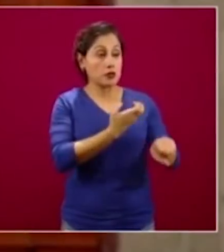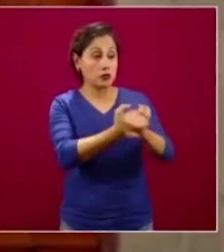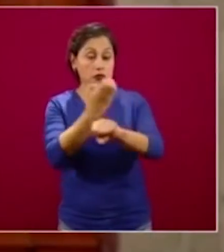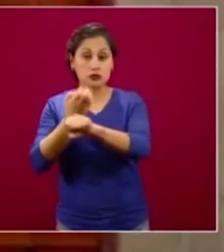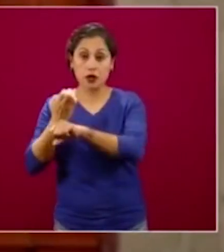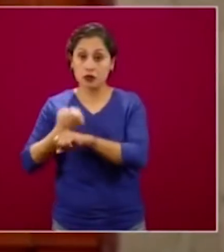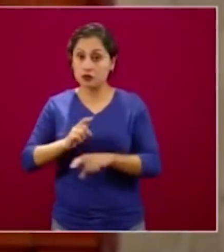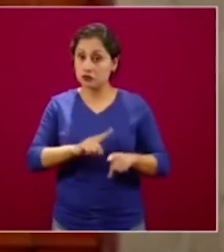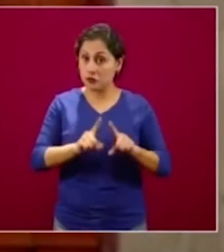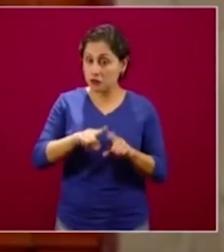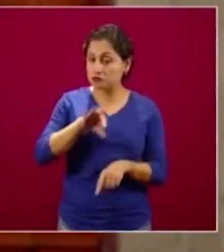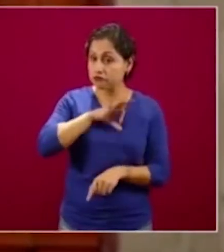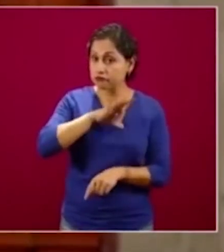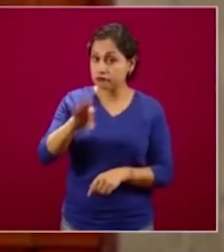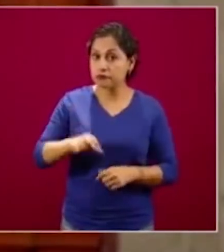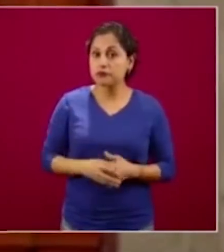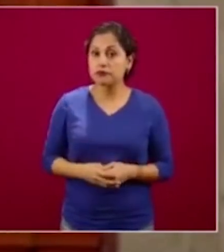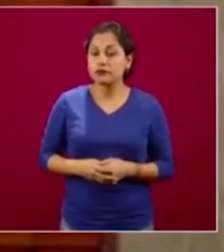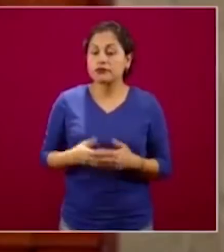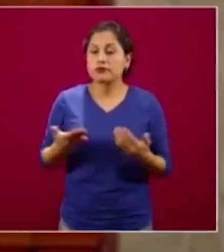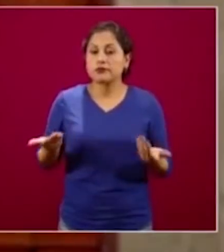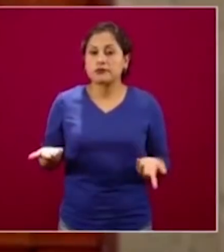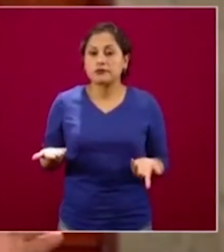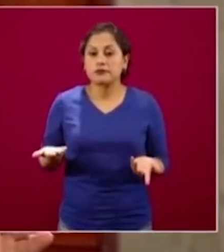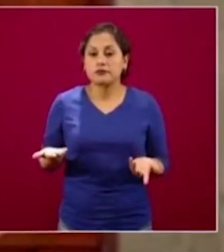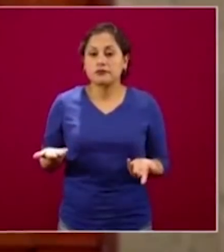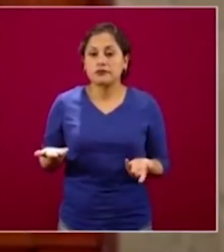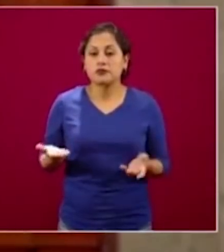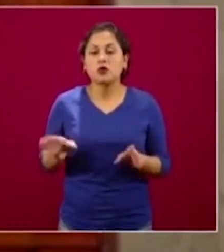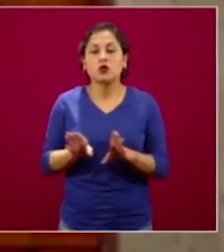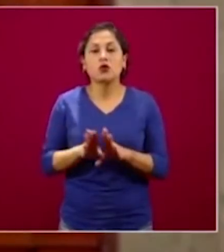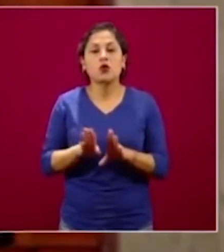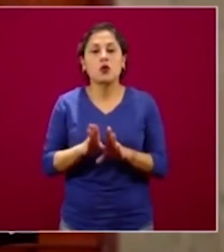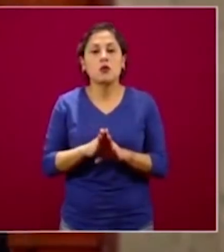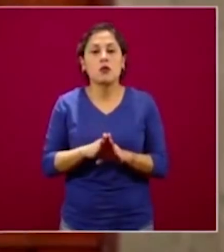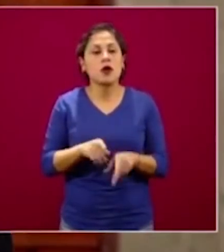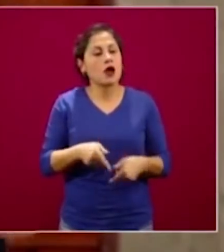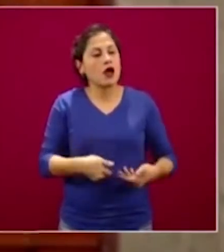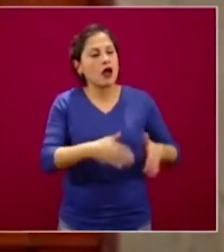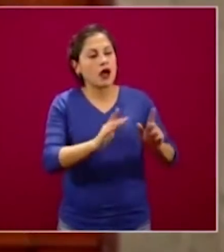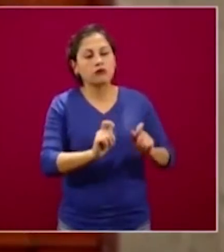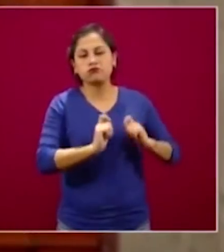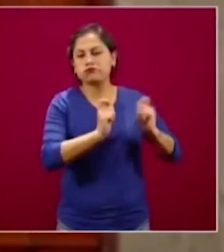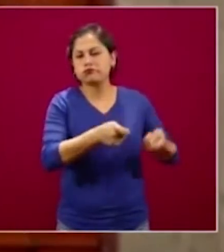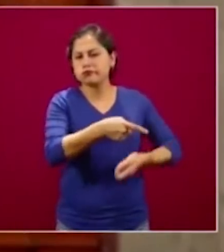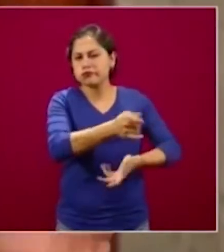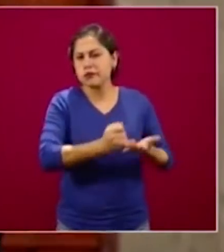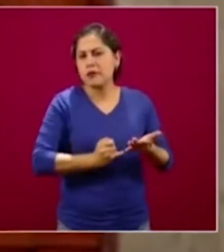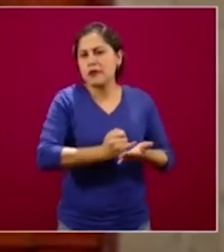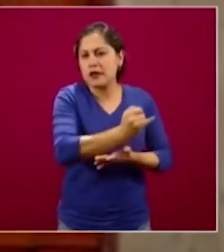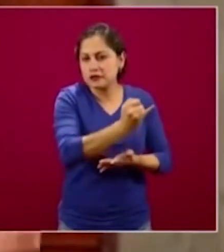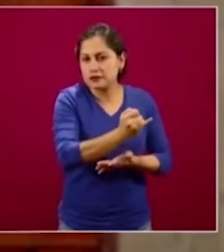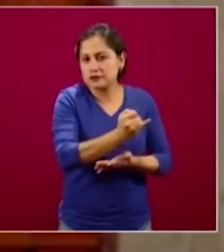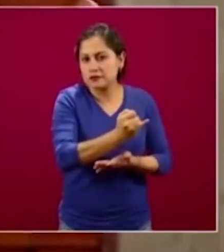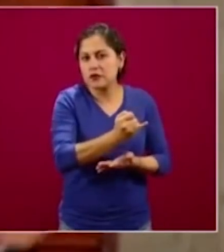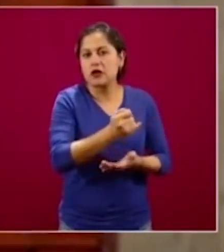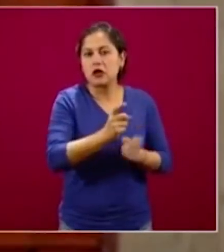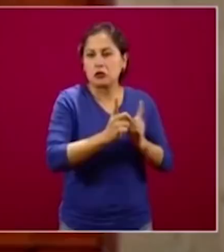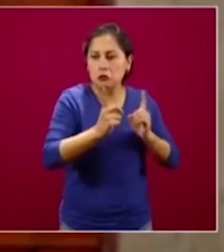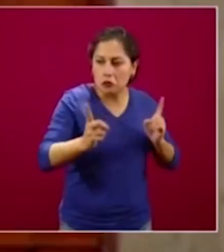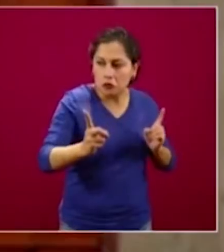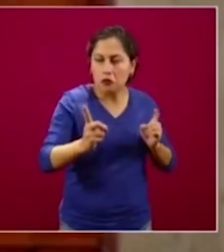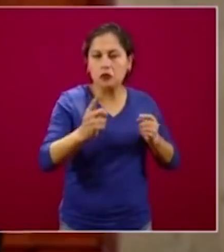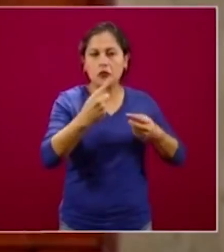estado, y no basarlo en unas decisiones sin tomar estas, y con la sana distancia y los